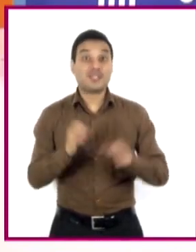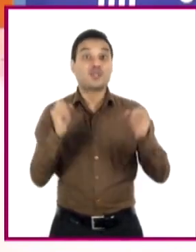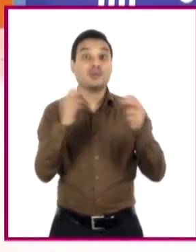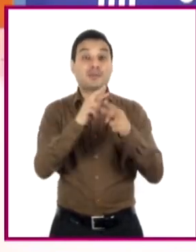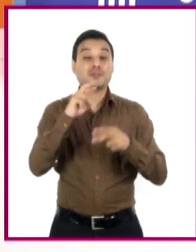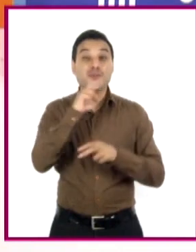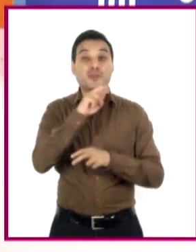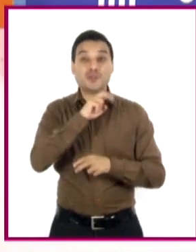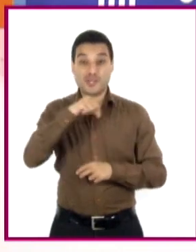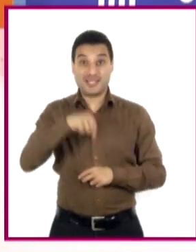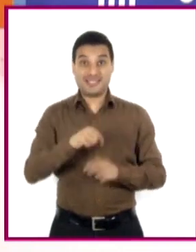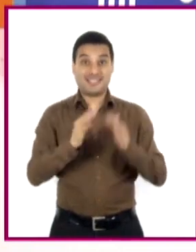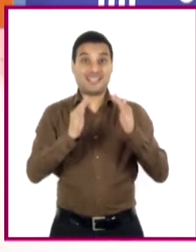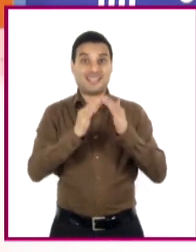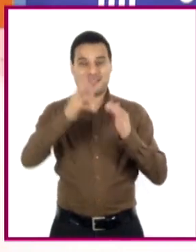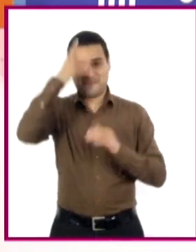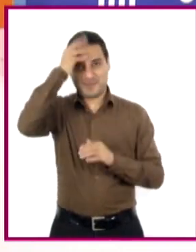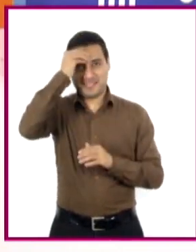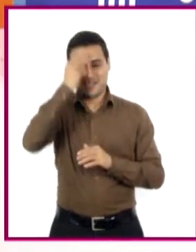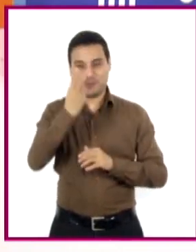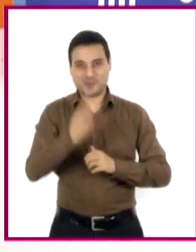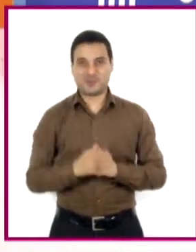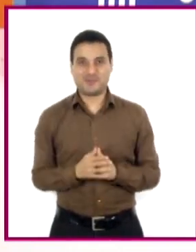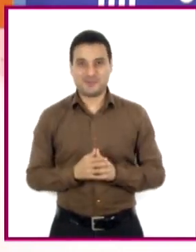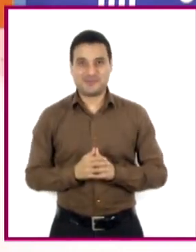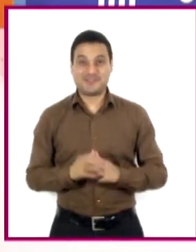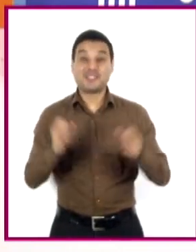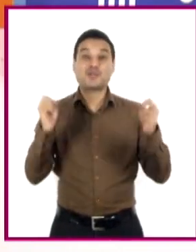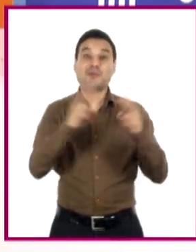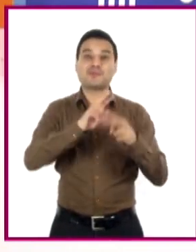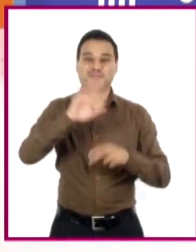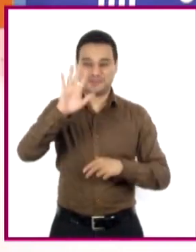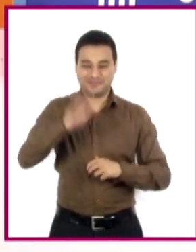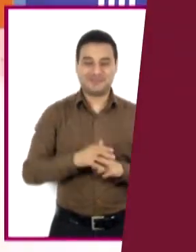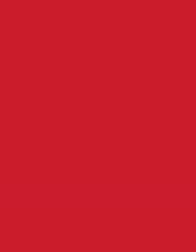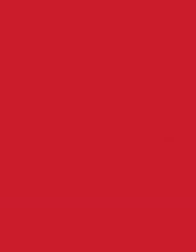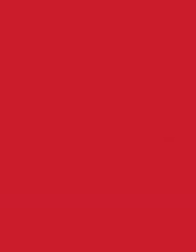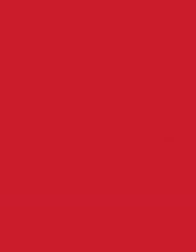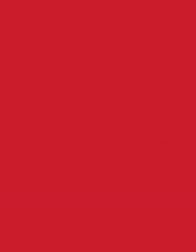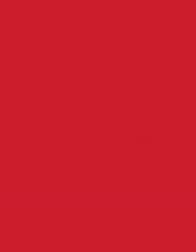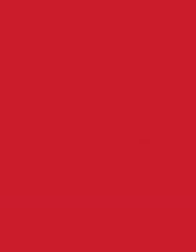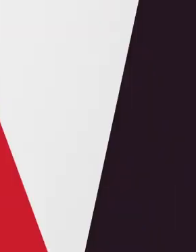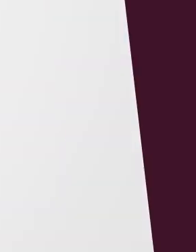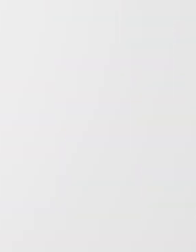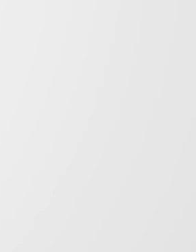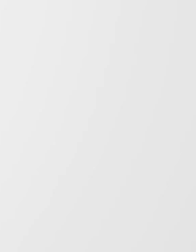vemos pronto aquí en Aprende en Casa 2. ¡Hasta la próxima! Hasta la próxima.